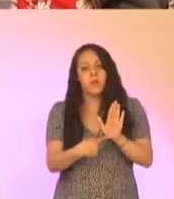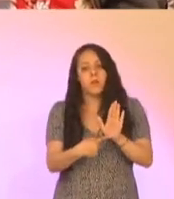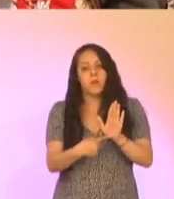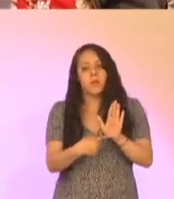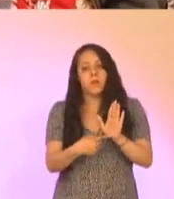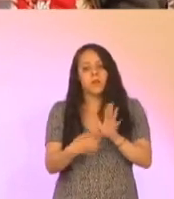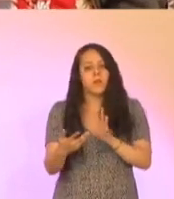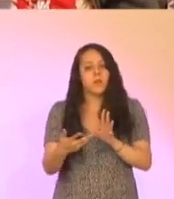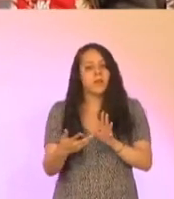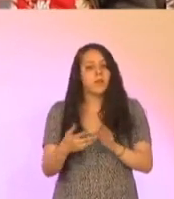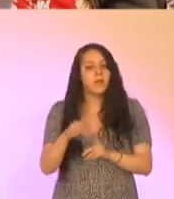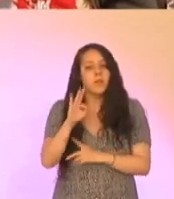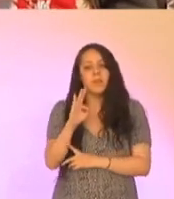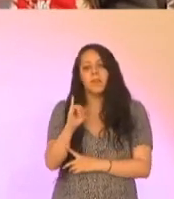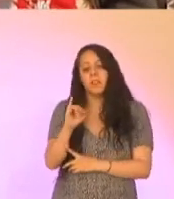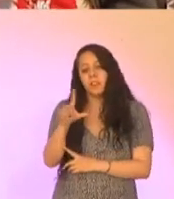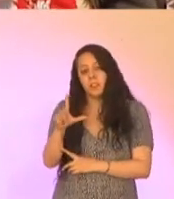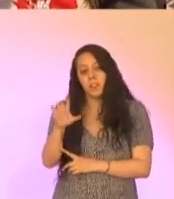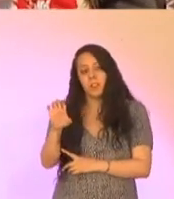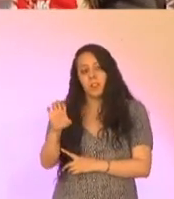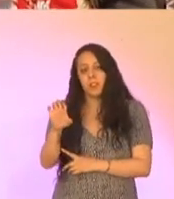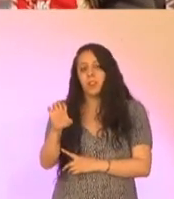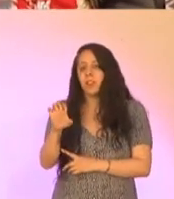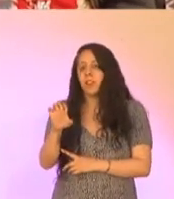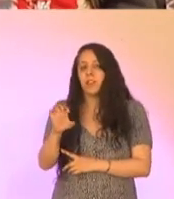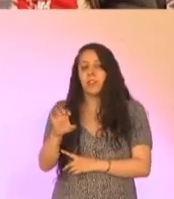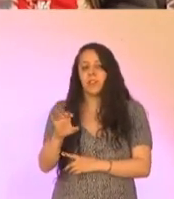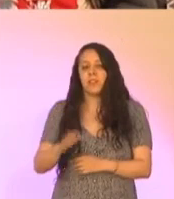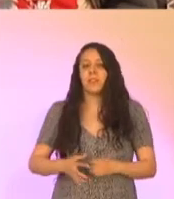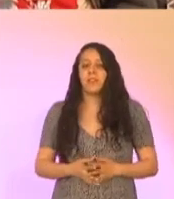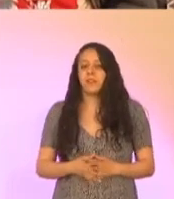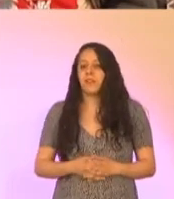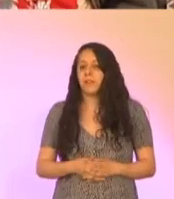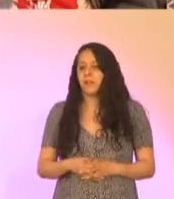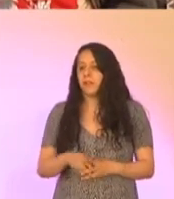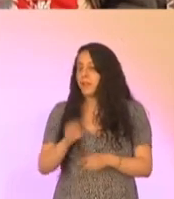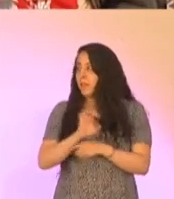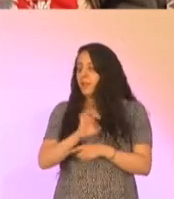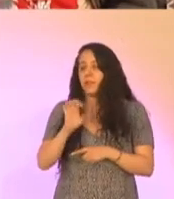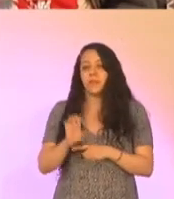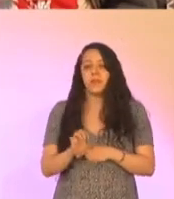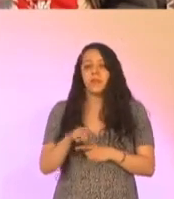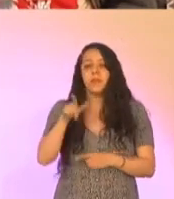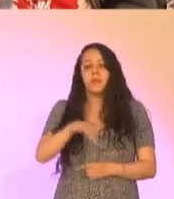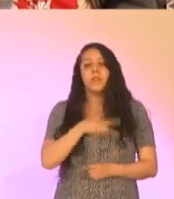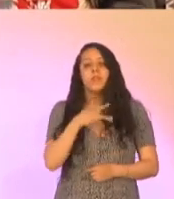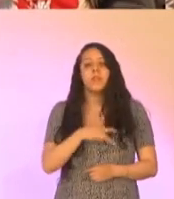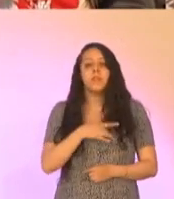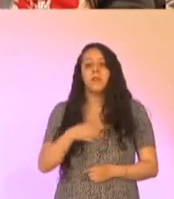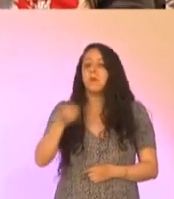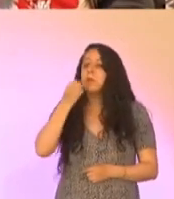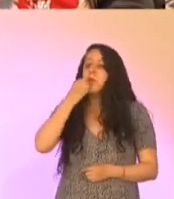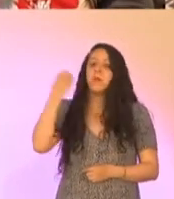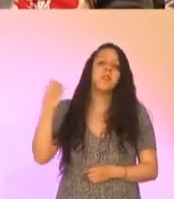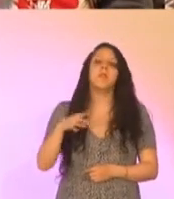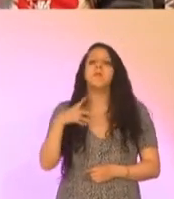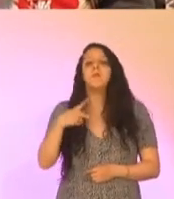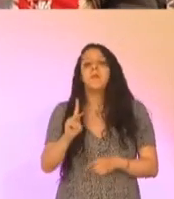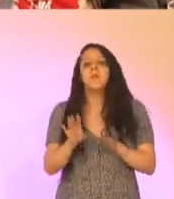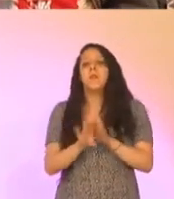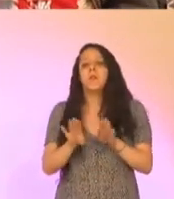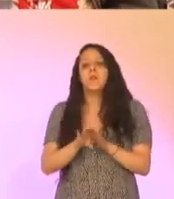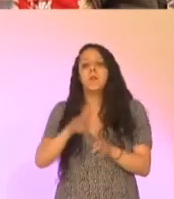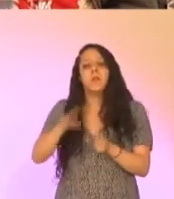phil en entonces es muy padre volver volver a esta normalidad un poco